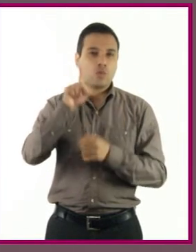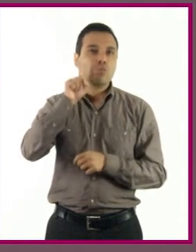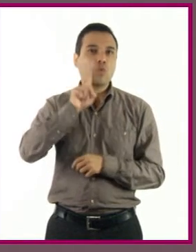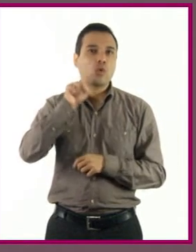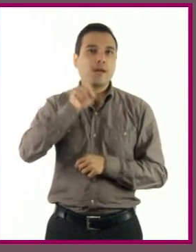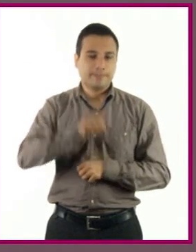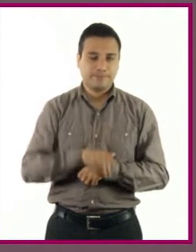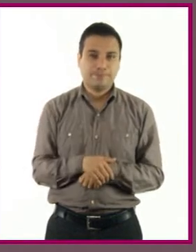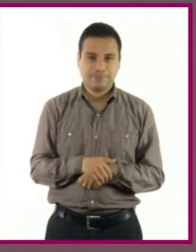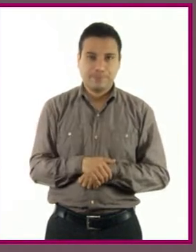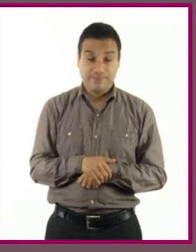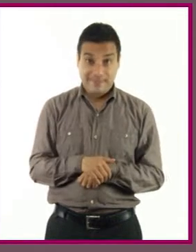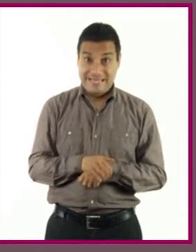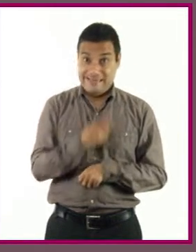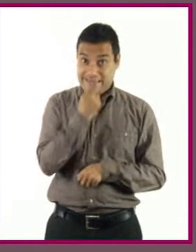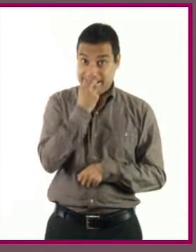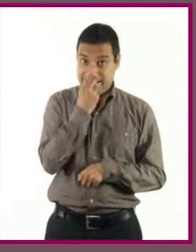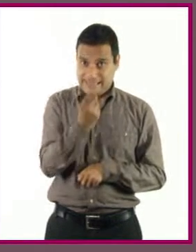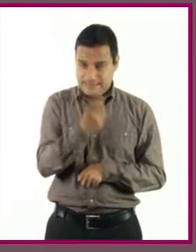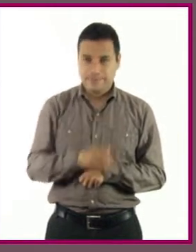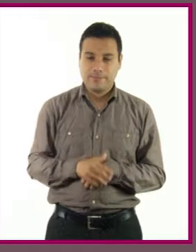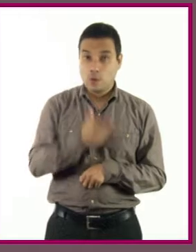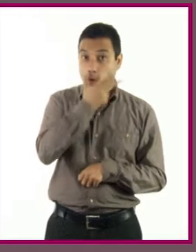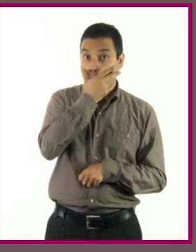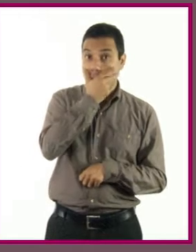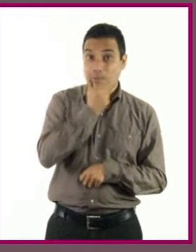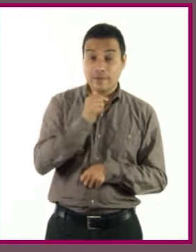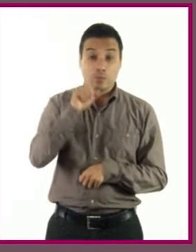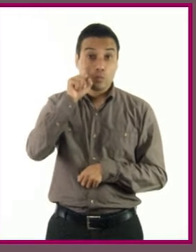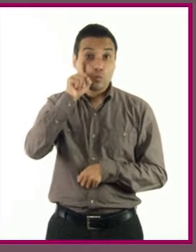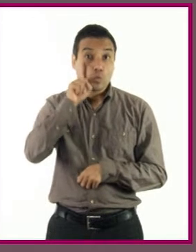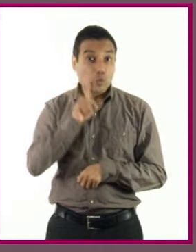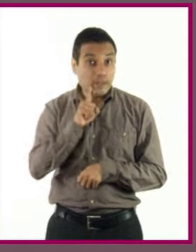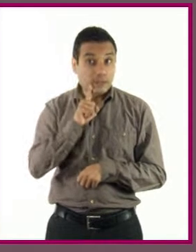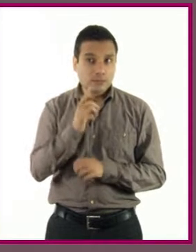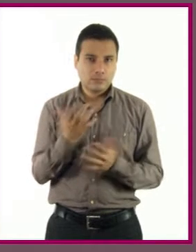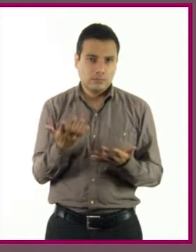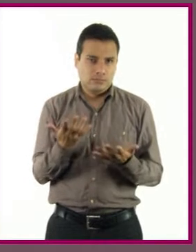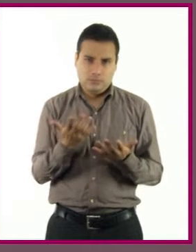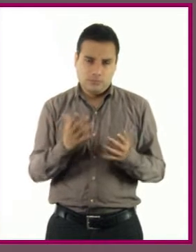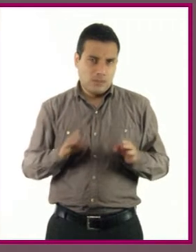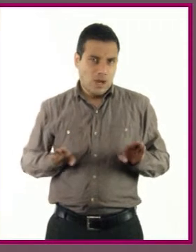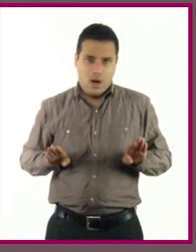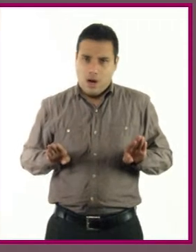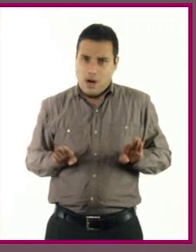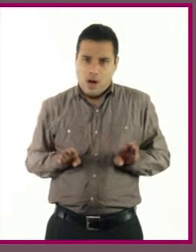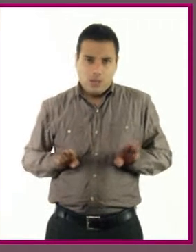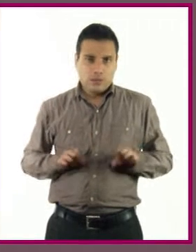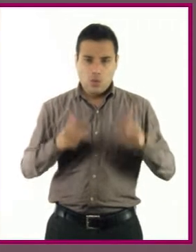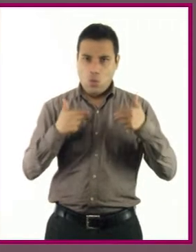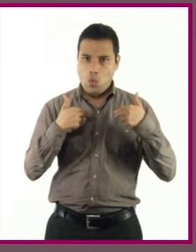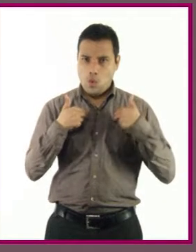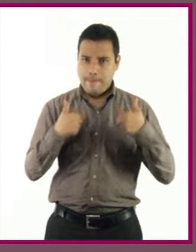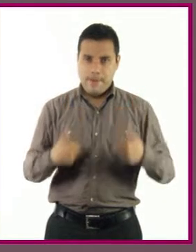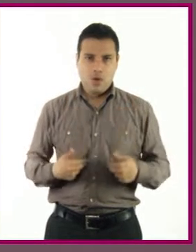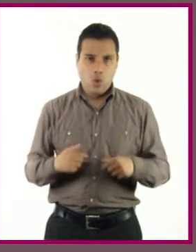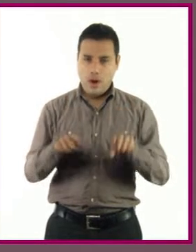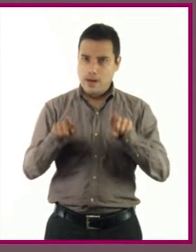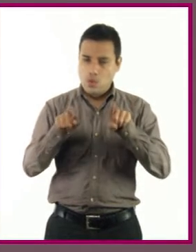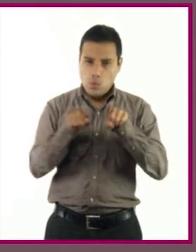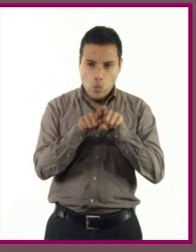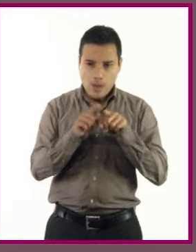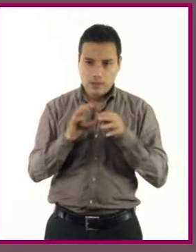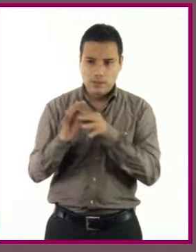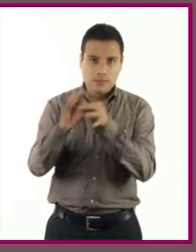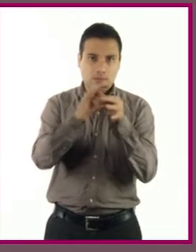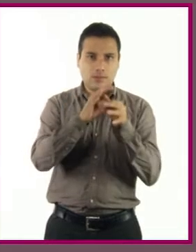donde afirmaba que hombres y mujeres comparten una misma condición humana y, por tanto, también